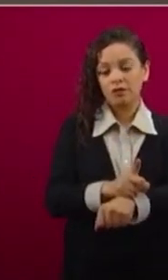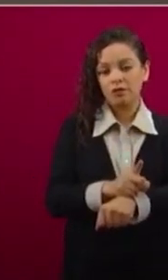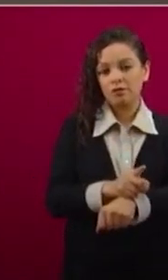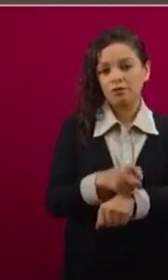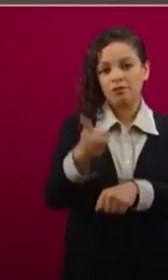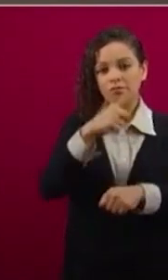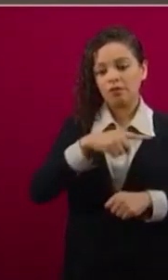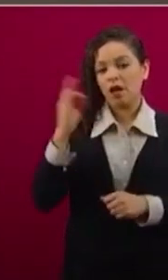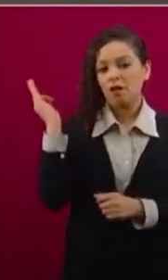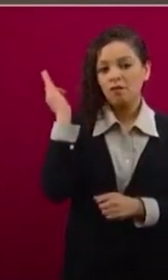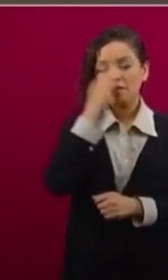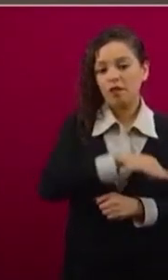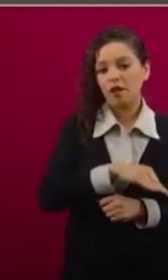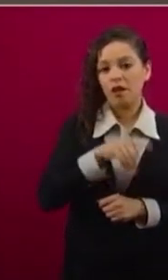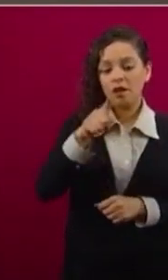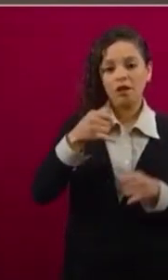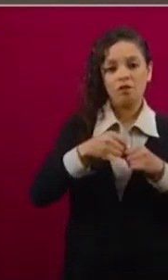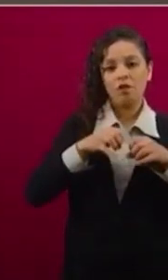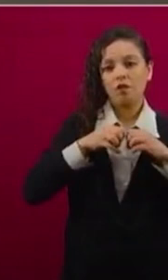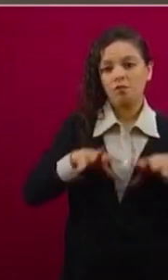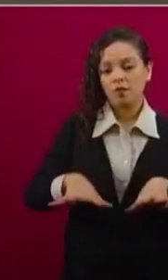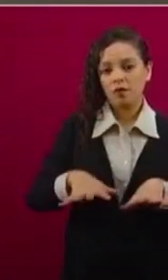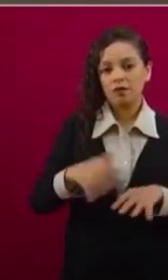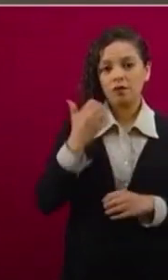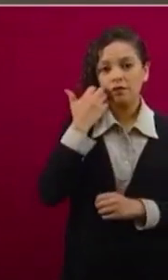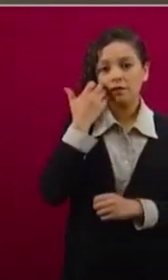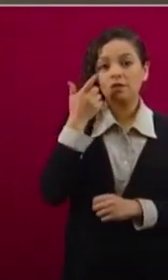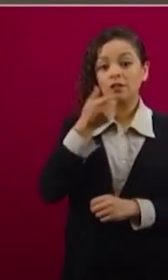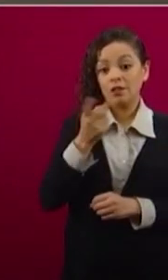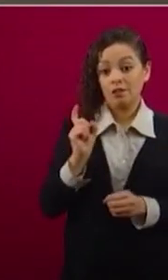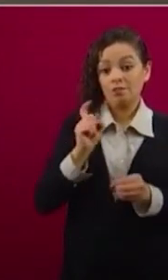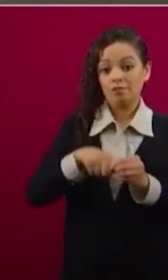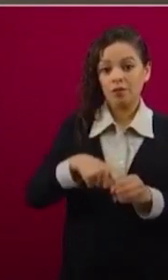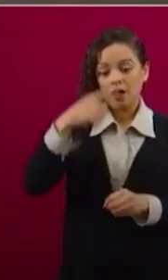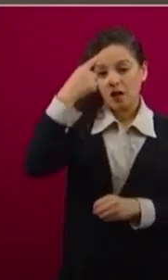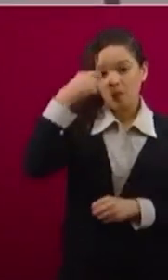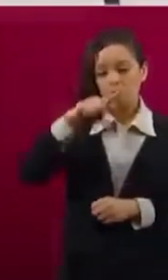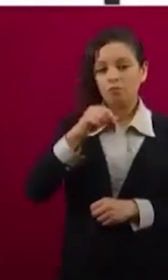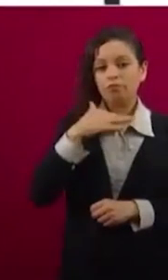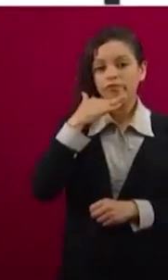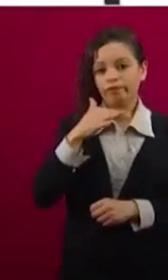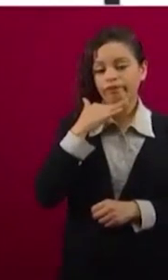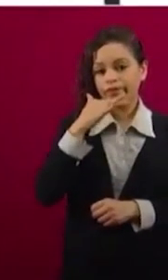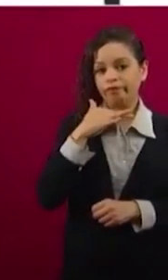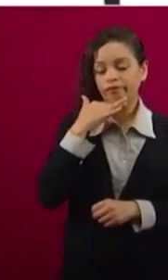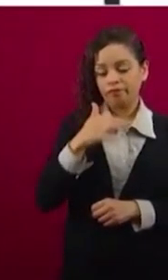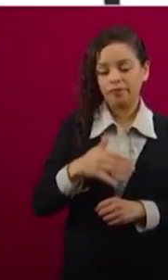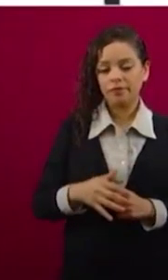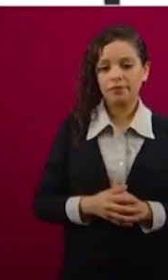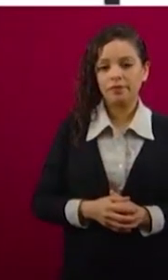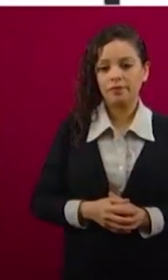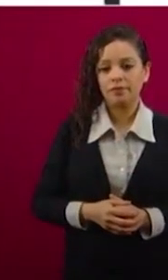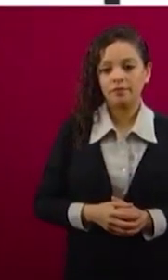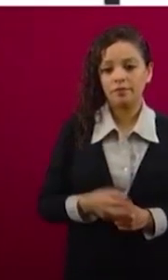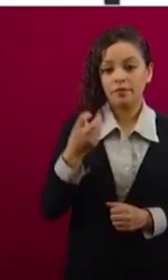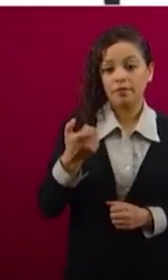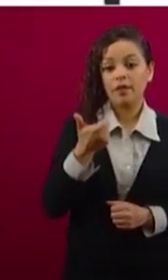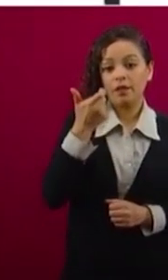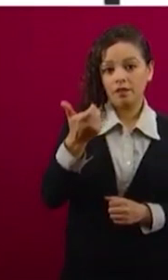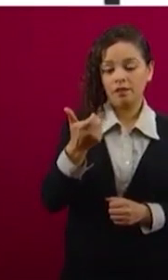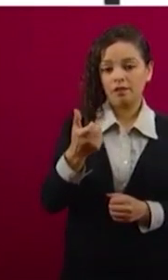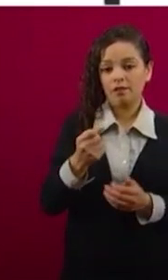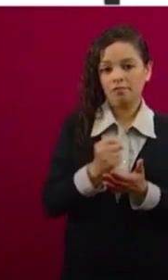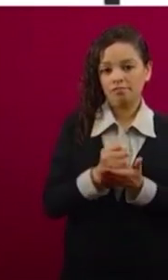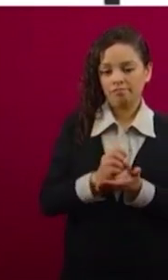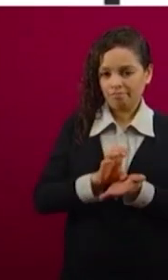empezaron a intentar hacer negocio y hacer más que negocio hacer un fraude con estos créditos y hay